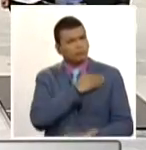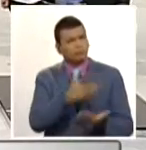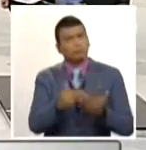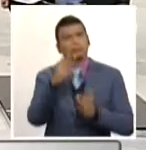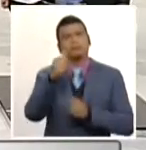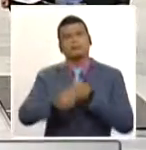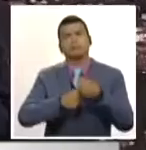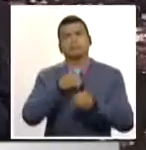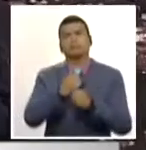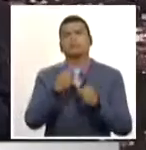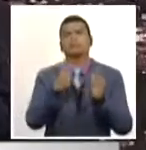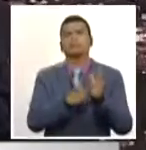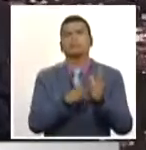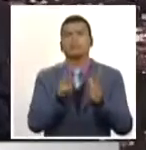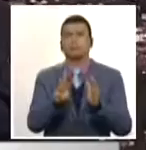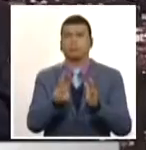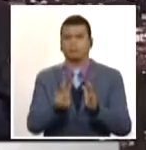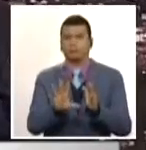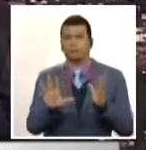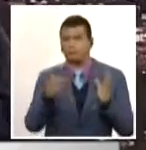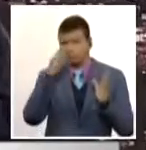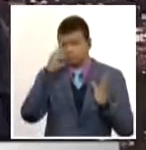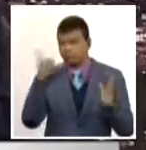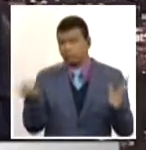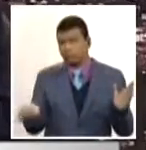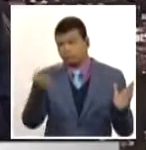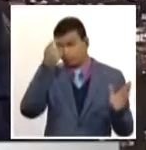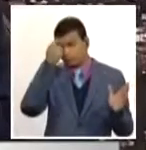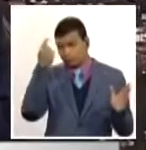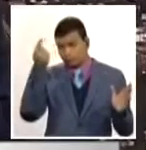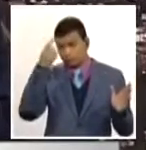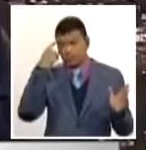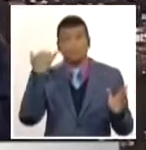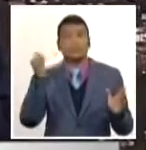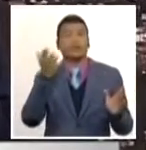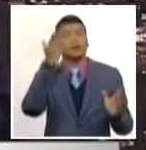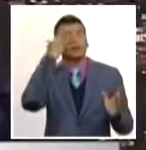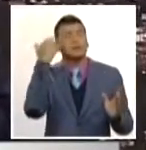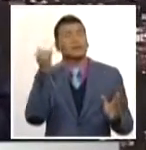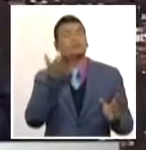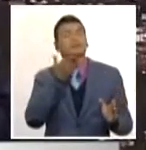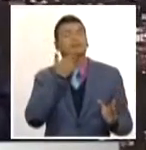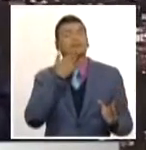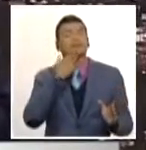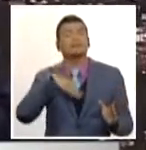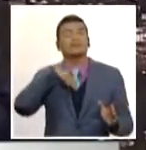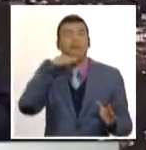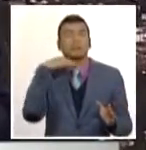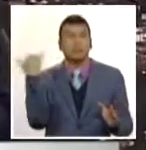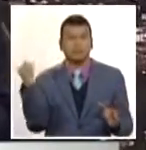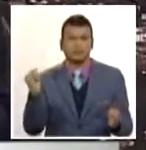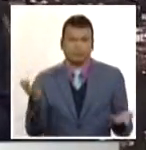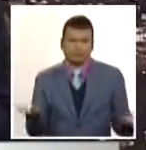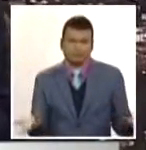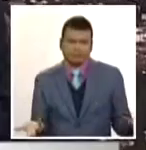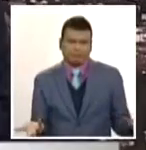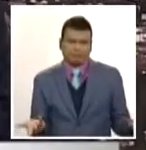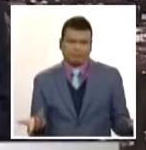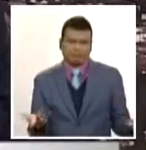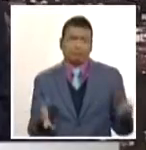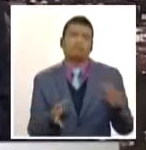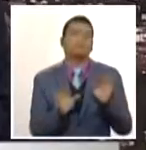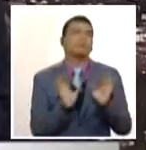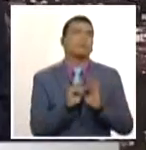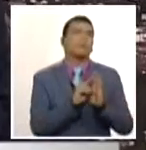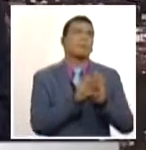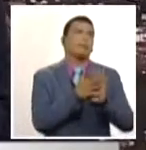32? Eso es necesario saberlo, pero no es suficiente. Como tampoco es suficiente que